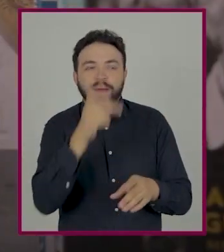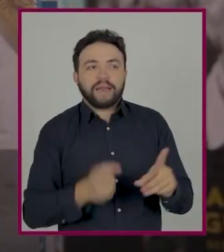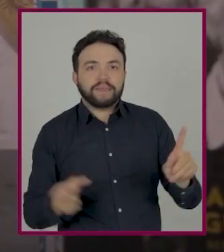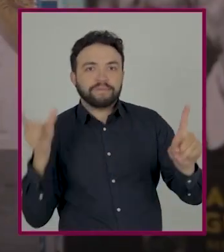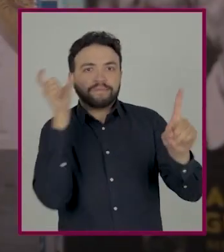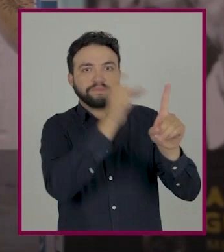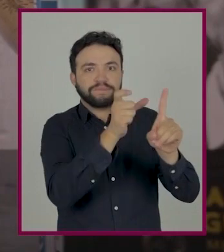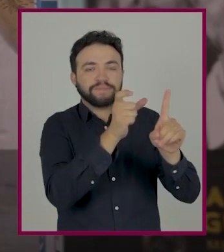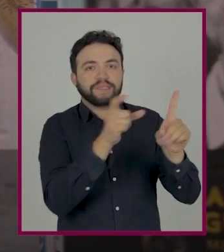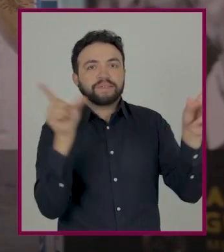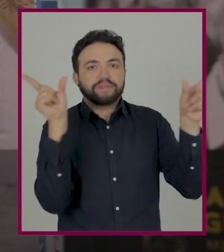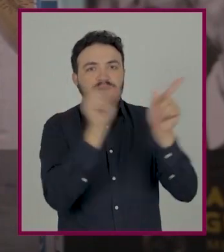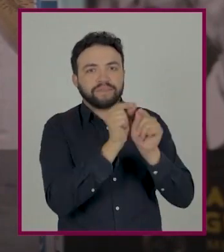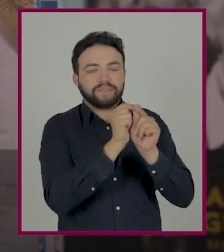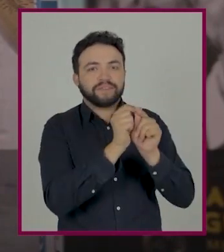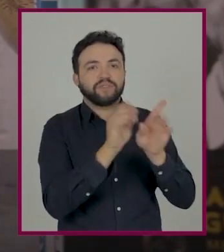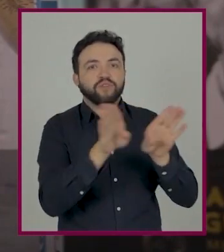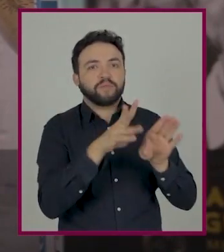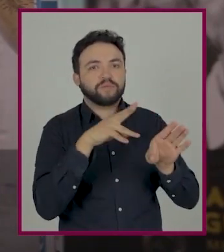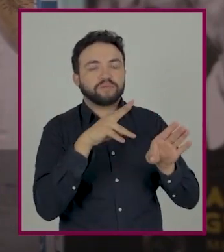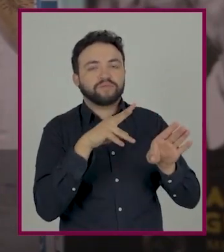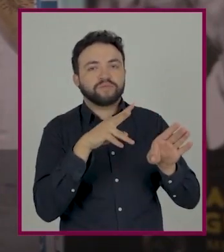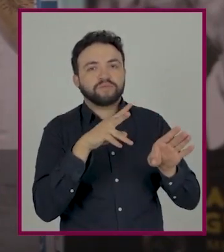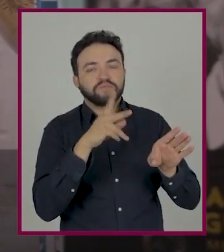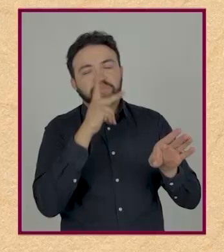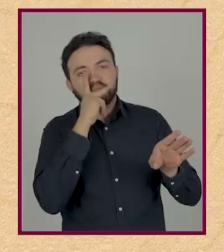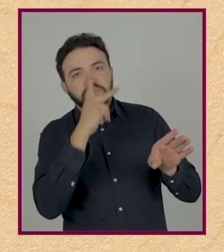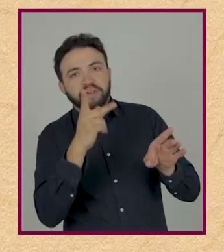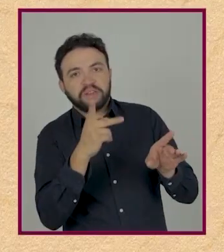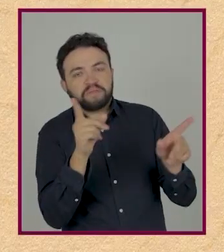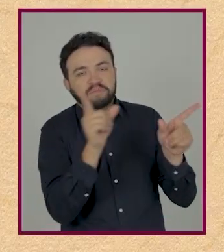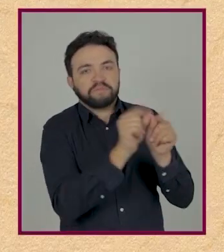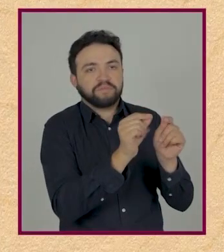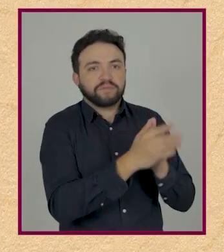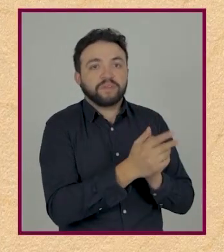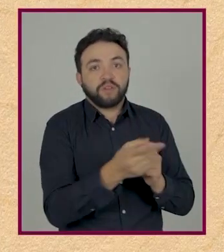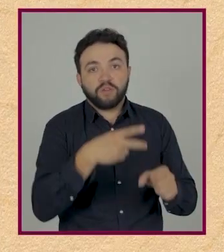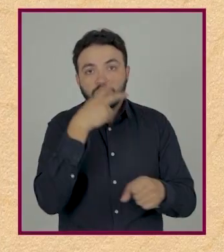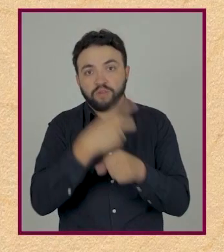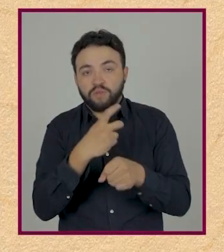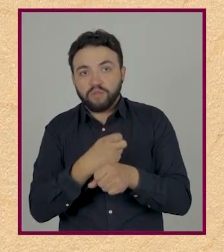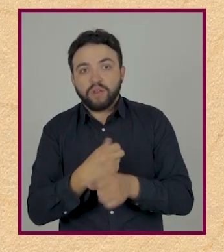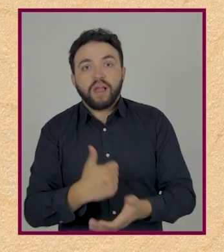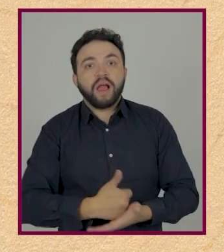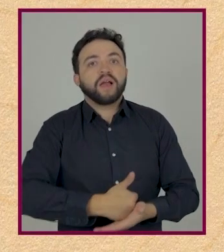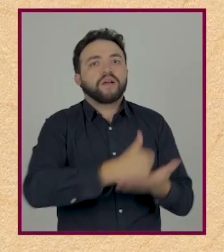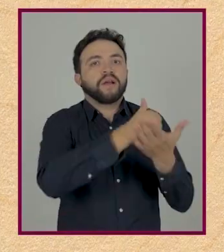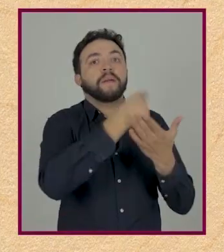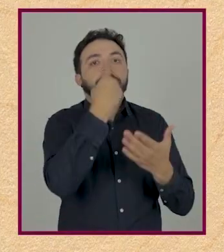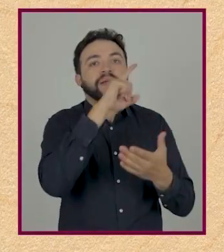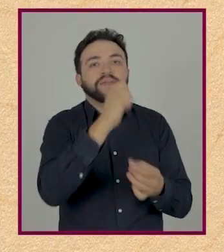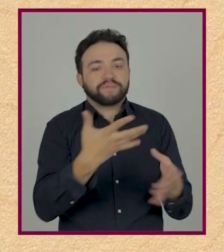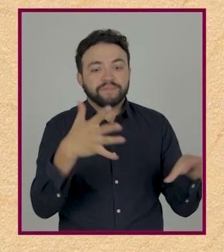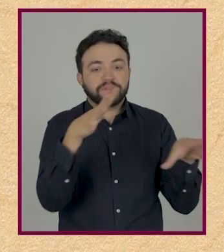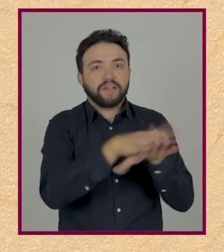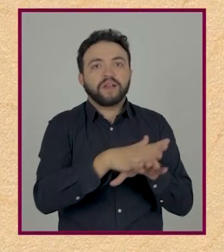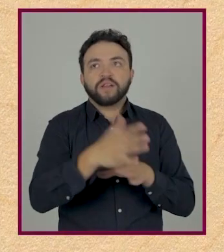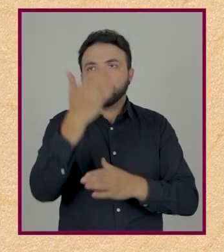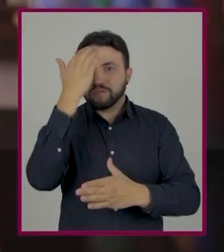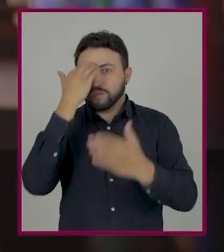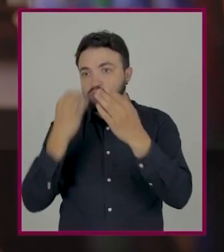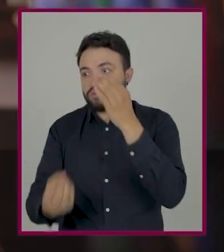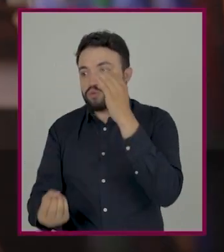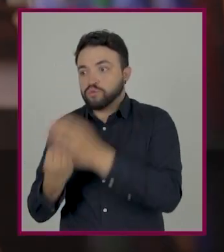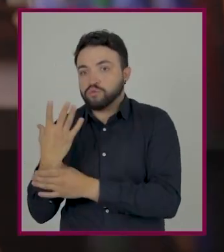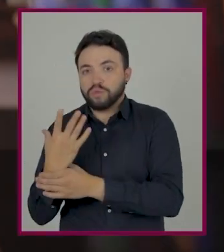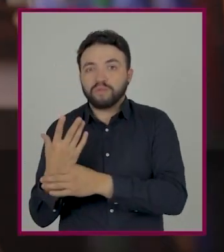resaltan palabras, conceptos o vocabulario relevante. 2. Incluyen. Ayudan a integrar el conocimiento